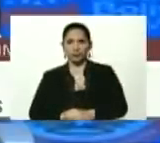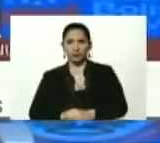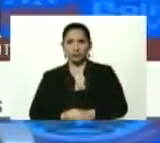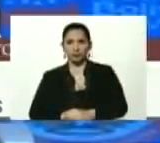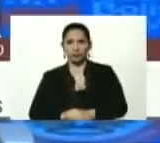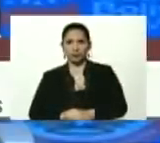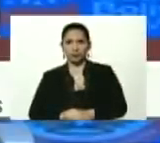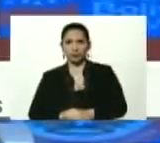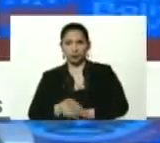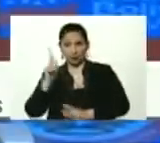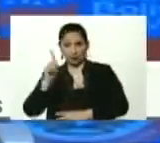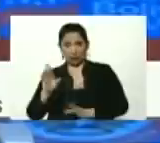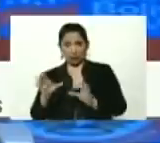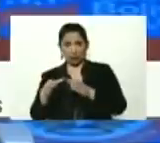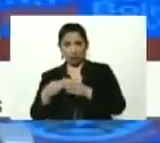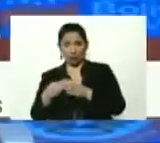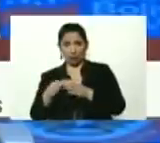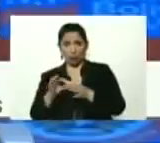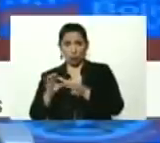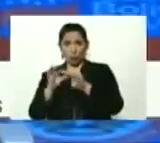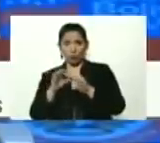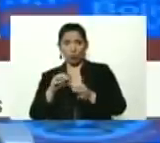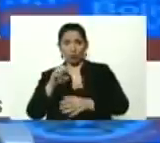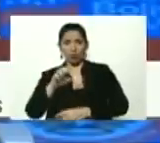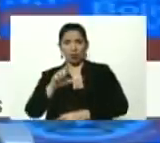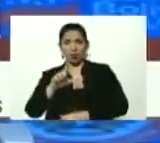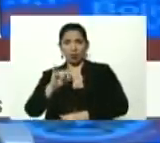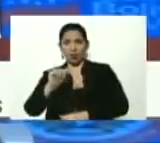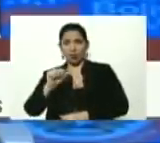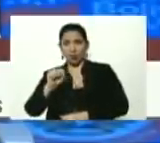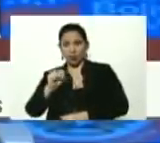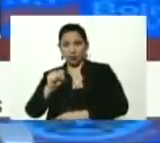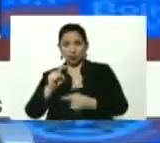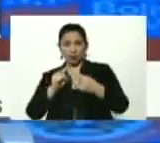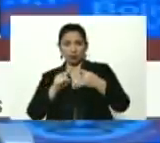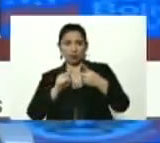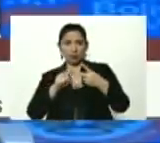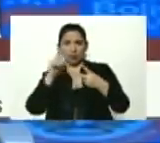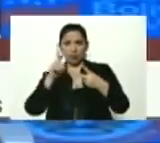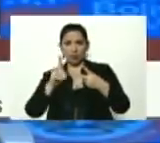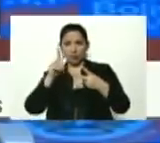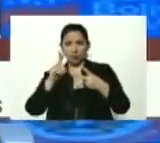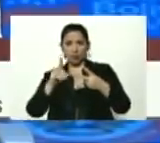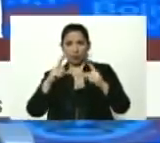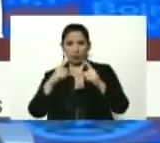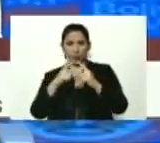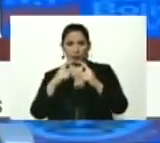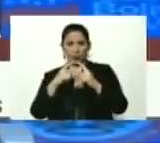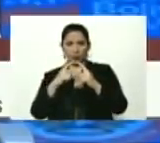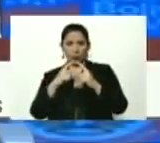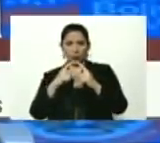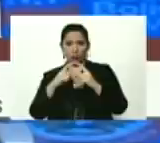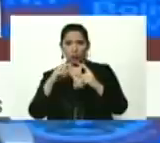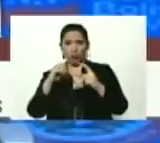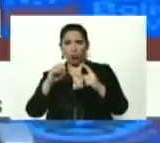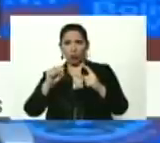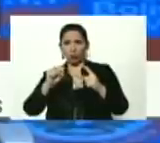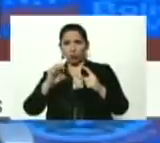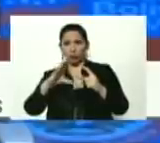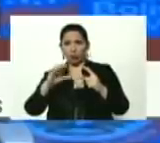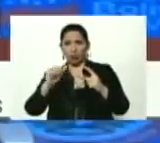El diputado por Únete, Elías Mata, el diputado por Acción Democrática, Óscar